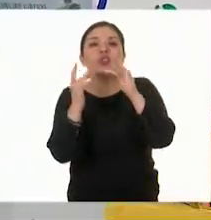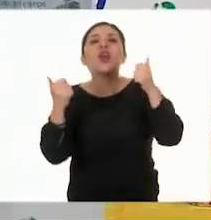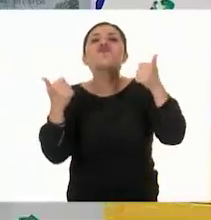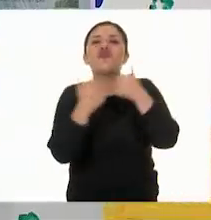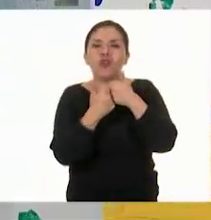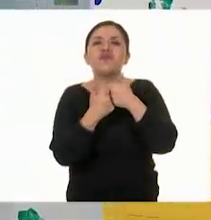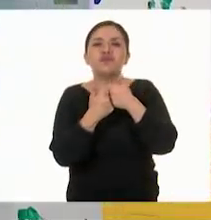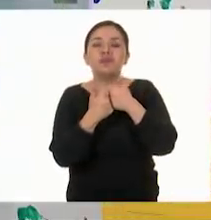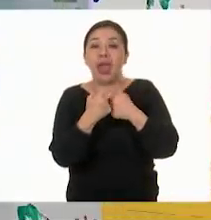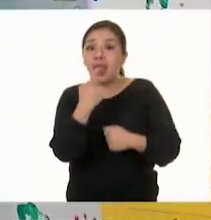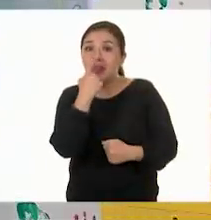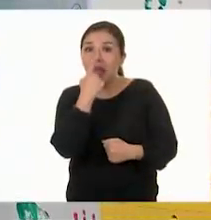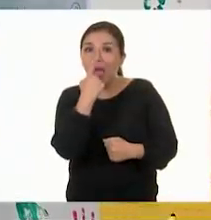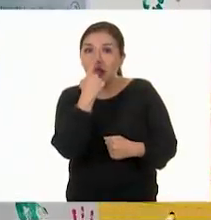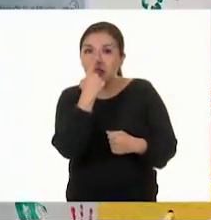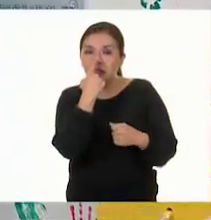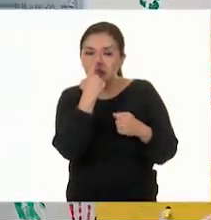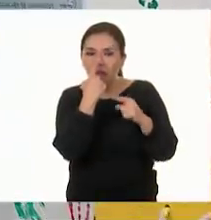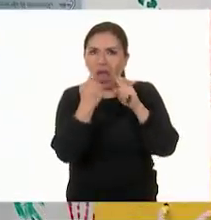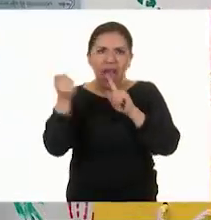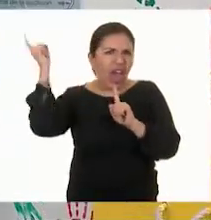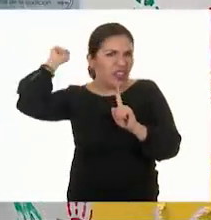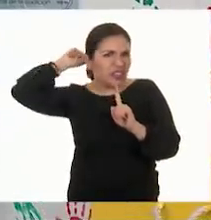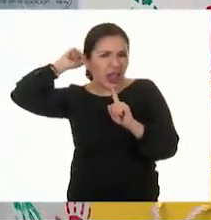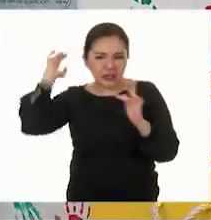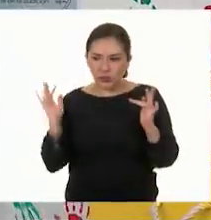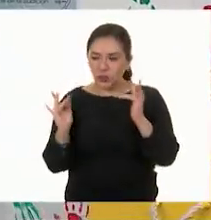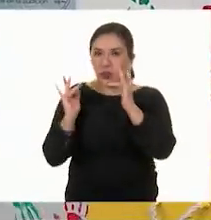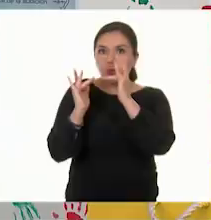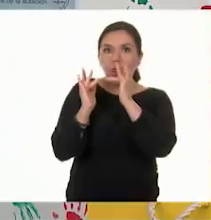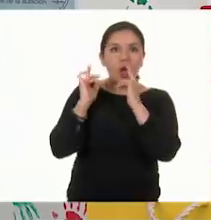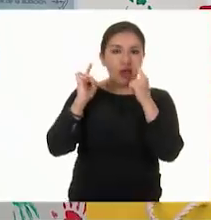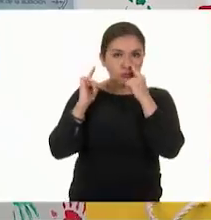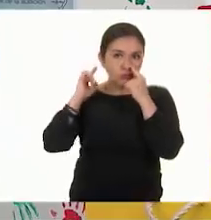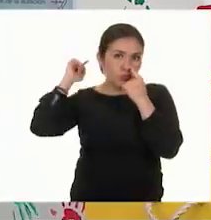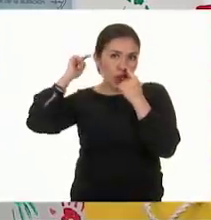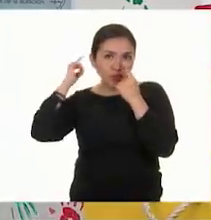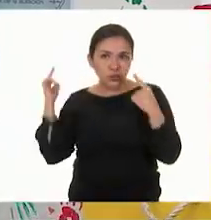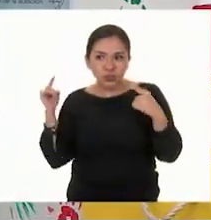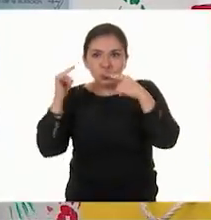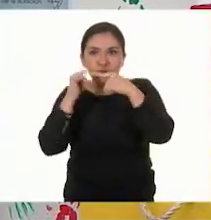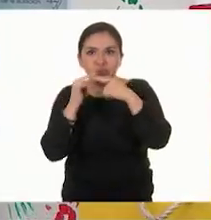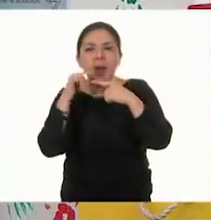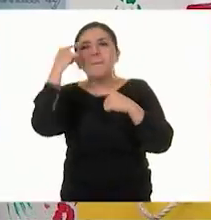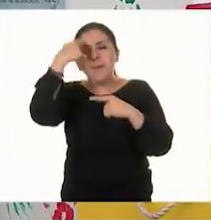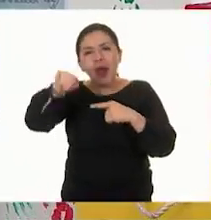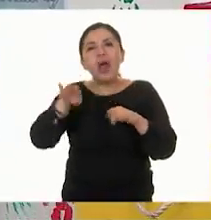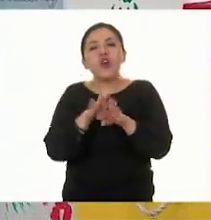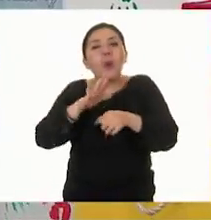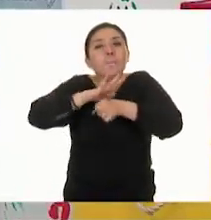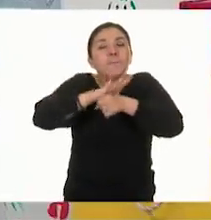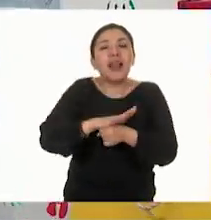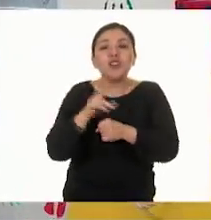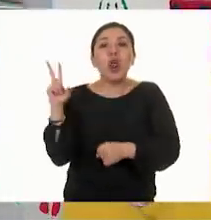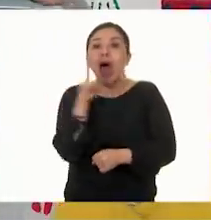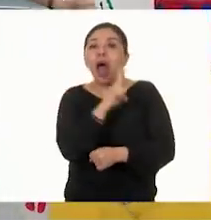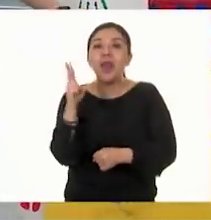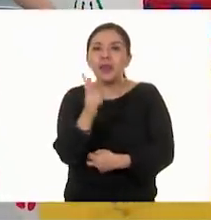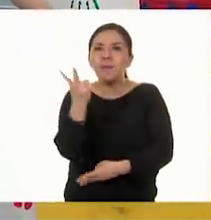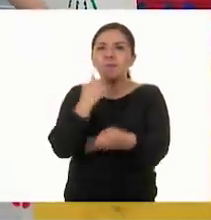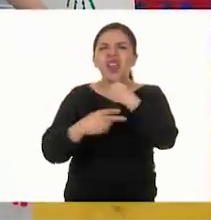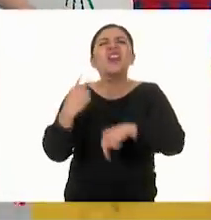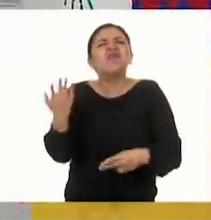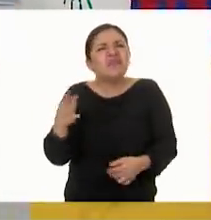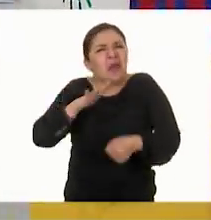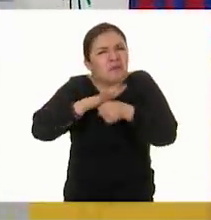parte posterior de la nariz, es decir, es un conducto que va desde la nariz al oído, lo que hace regular la presión del aire. ¿Por qué digo presión